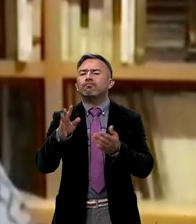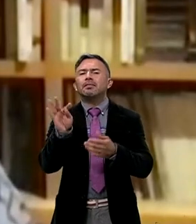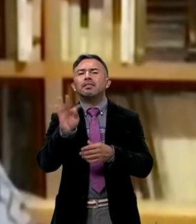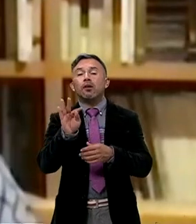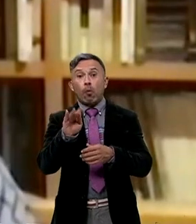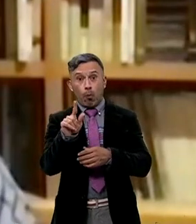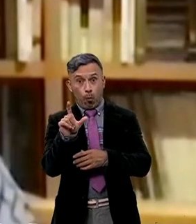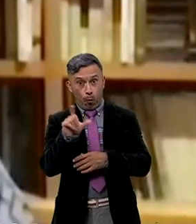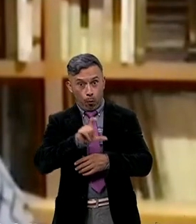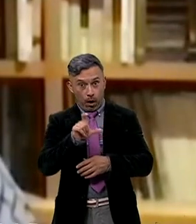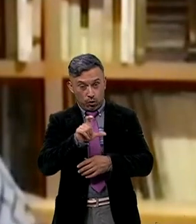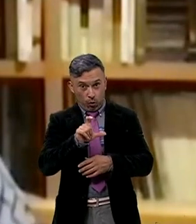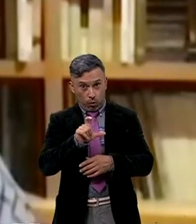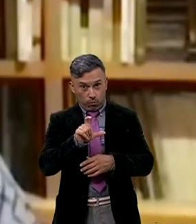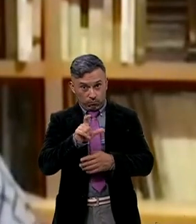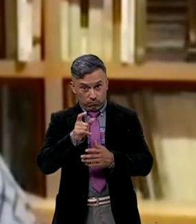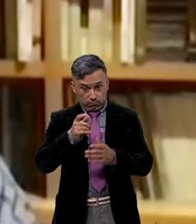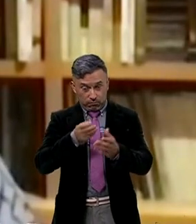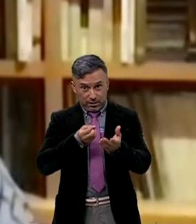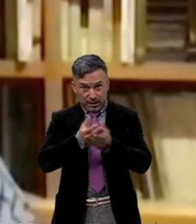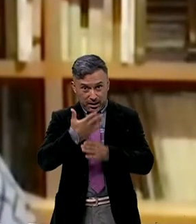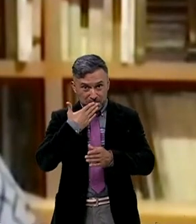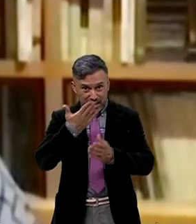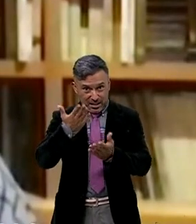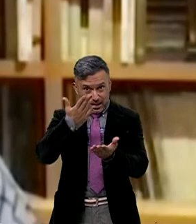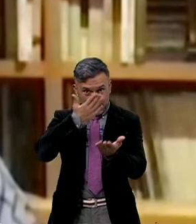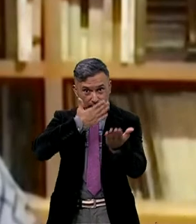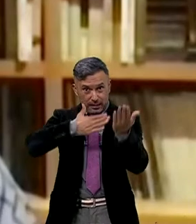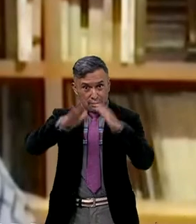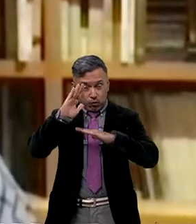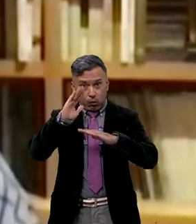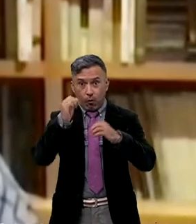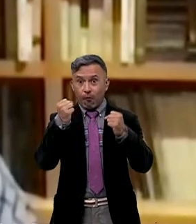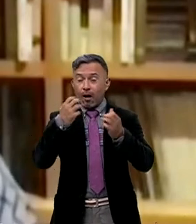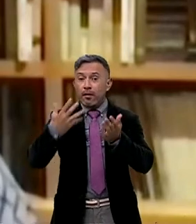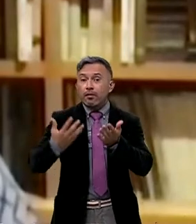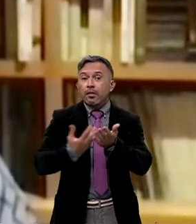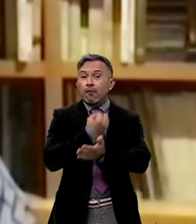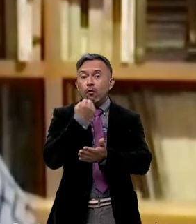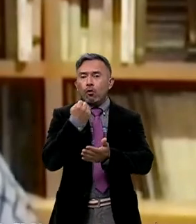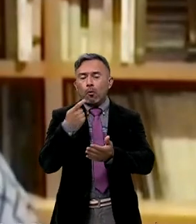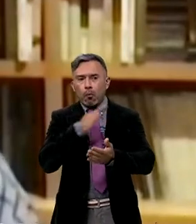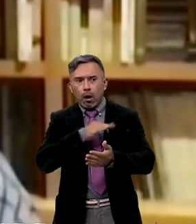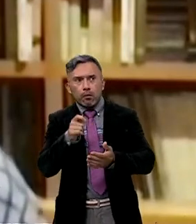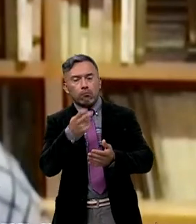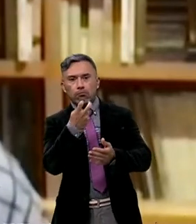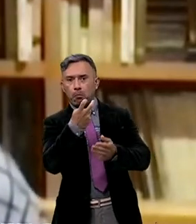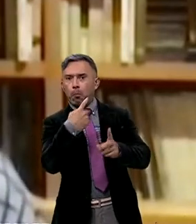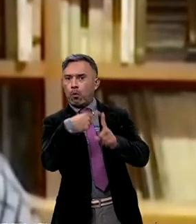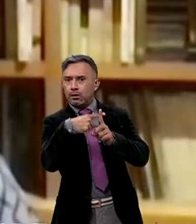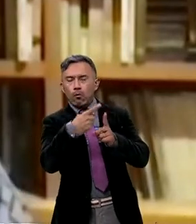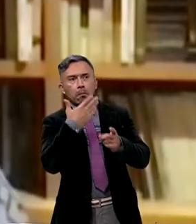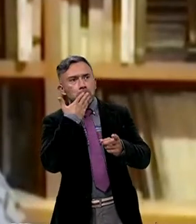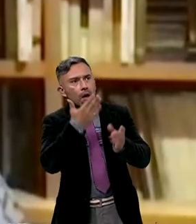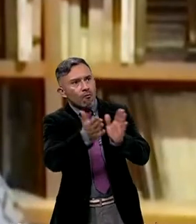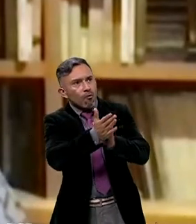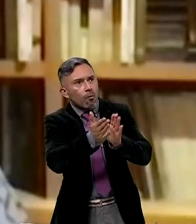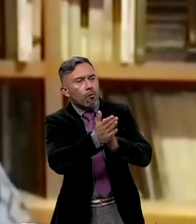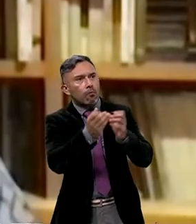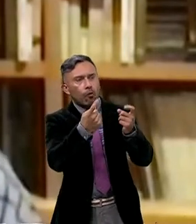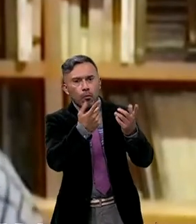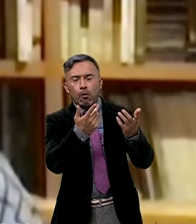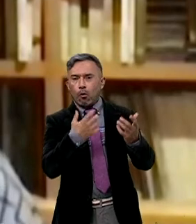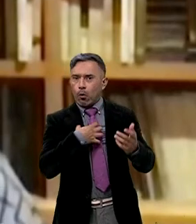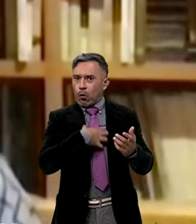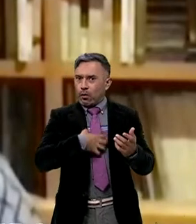éxito cuando uno triunfa reparte para viernes no ataques ni descalificaciones comparte